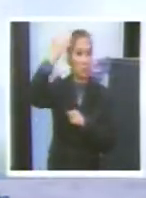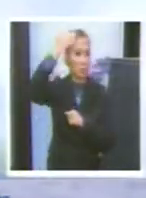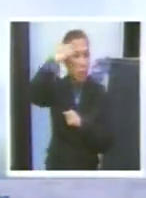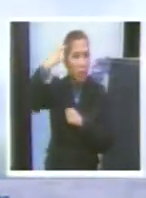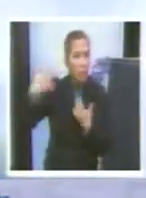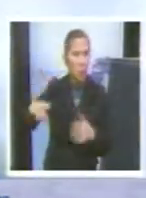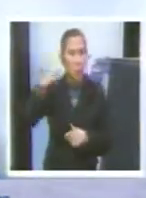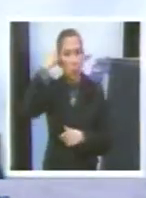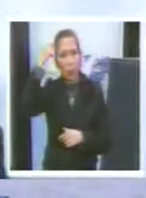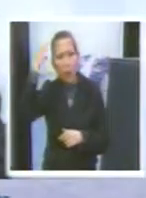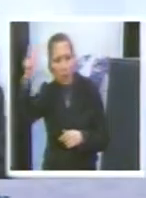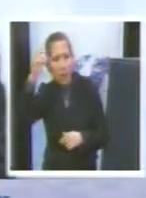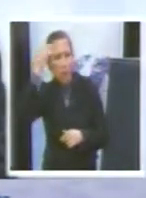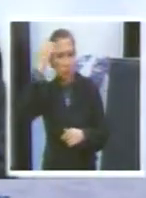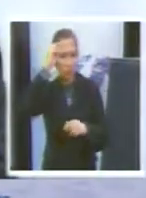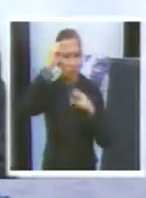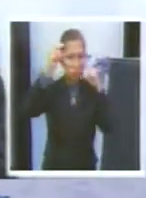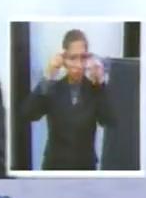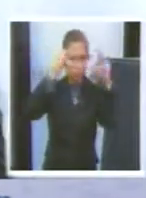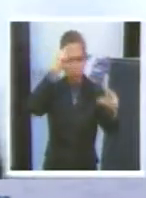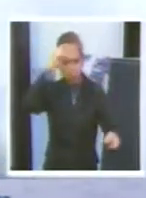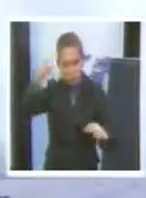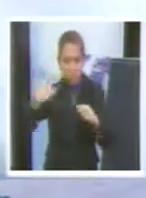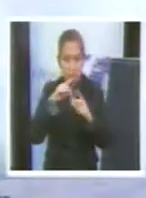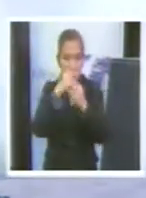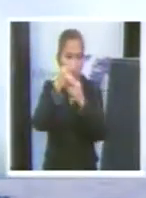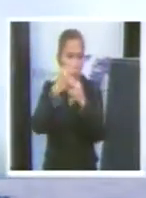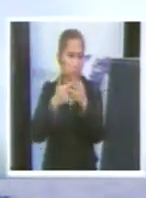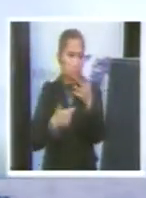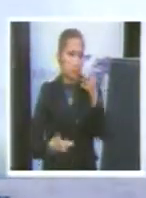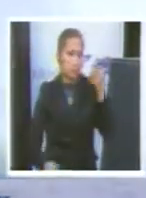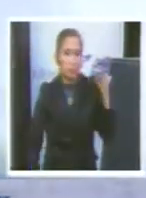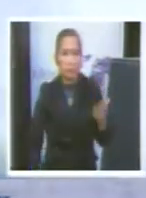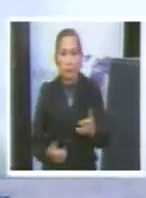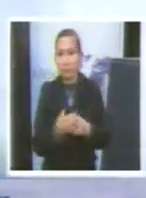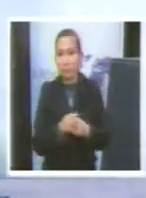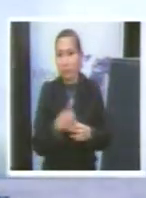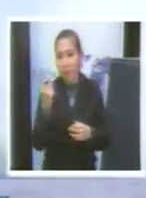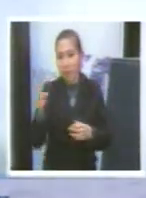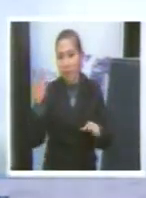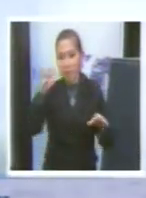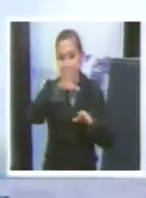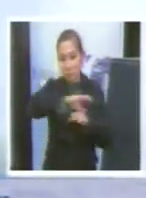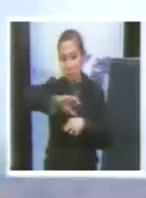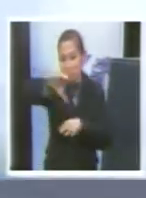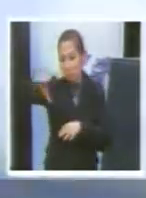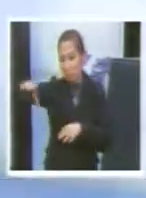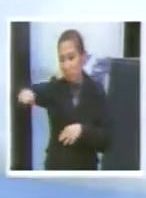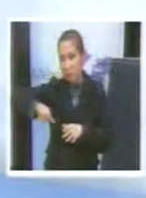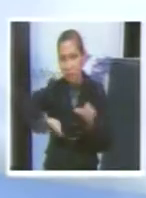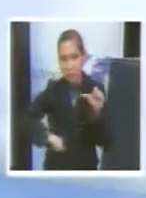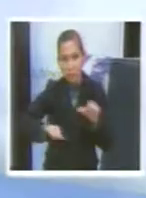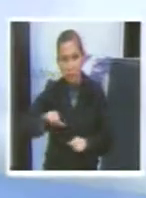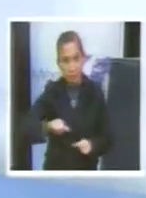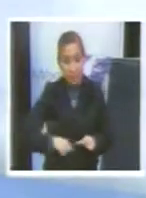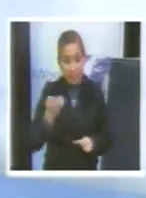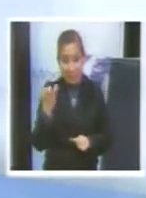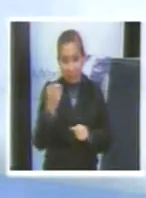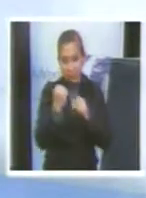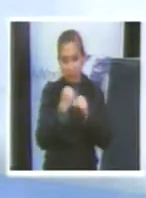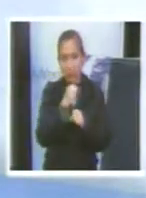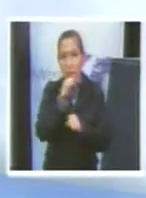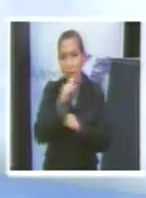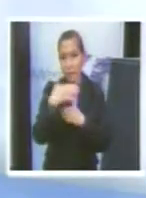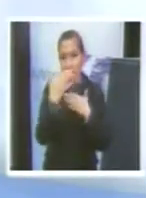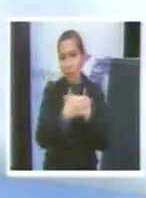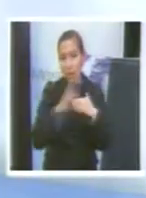liderazgo tecnológico, intelectual, en una serie de campos de la actividad. Este año también